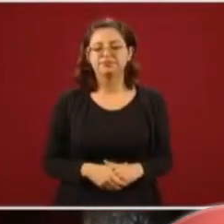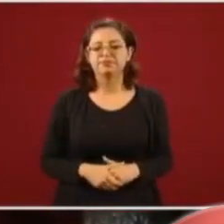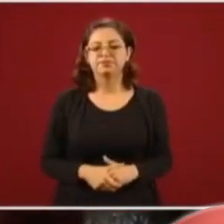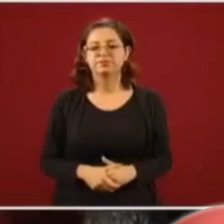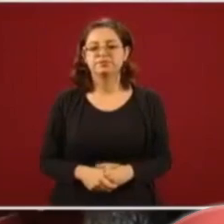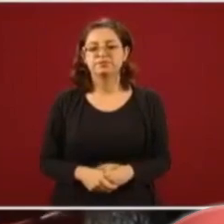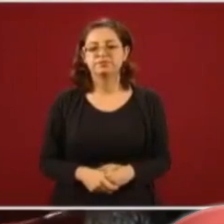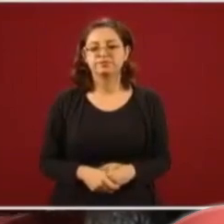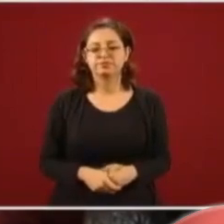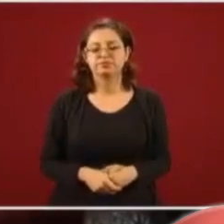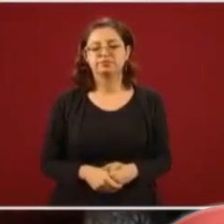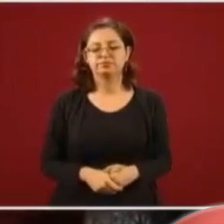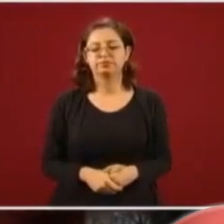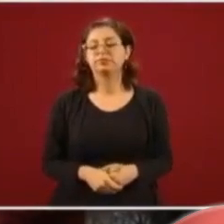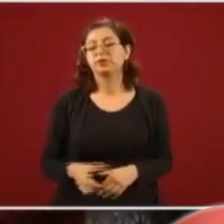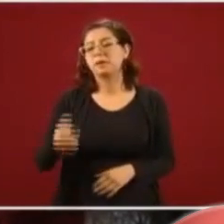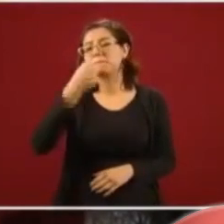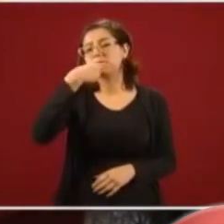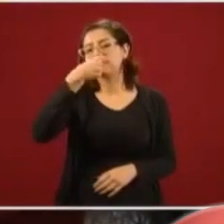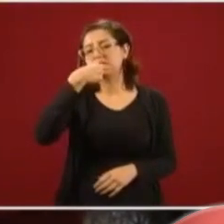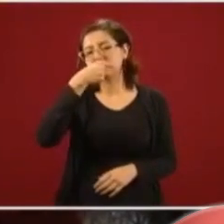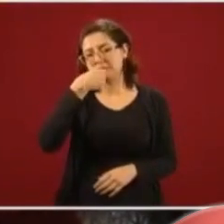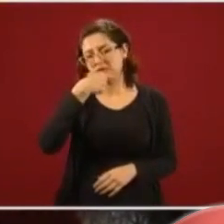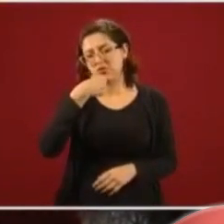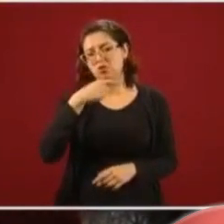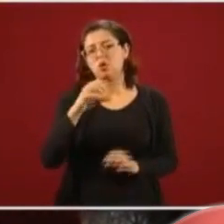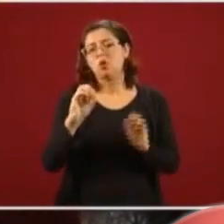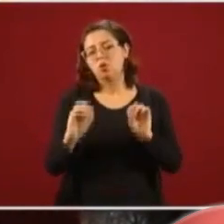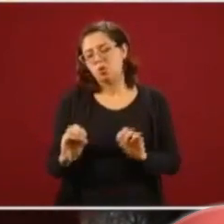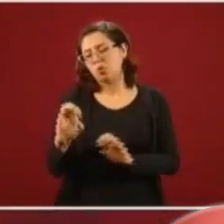le llaman claves a los medicamentos